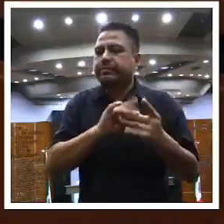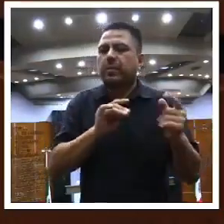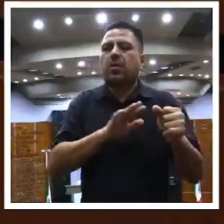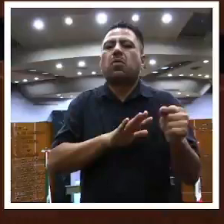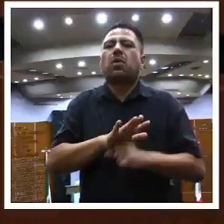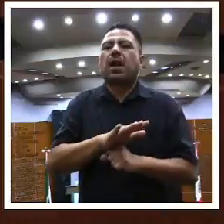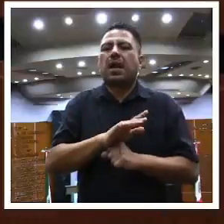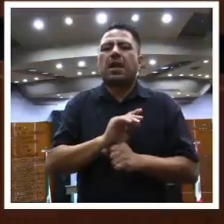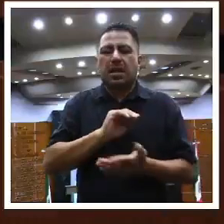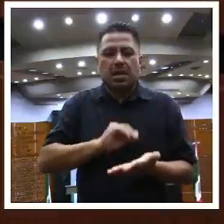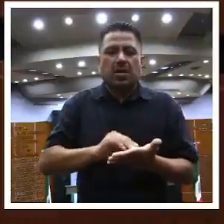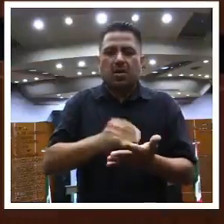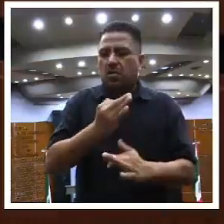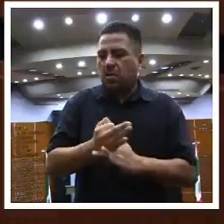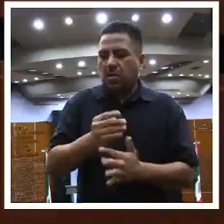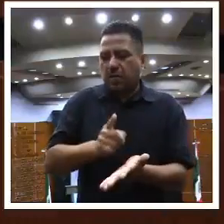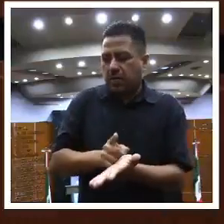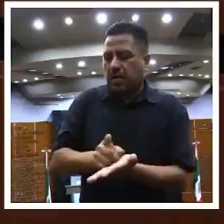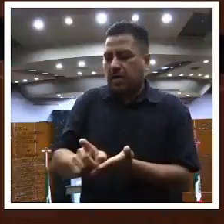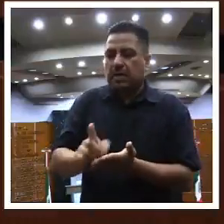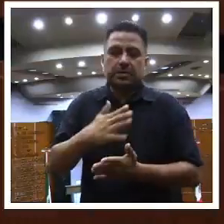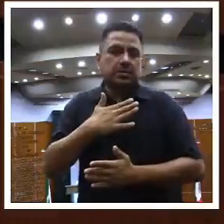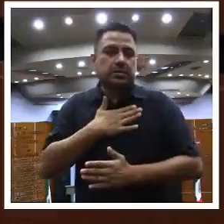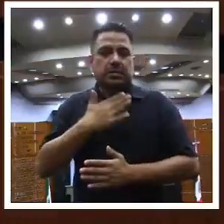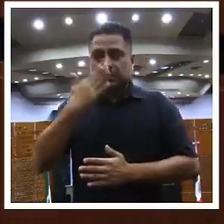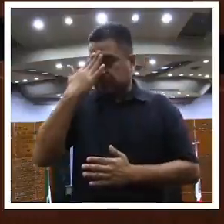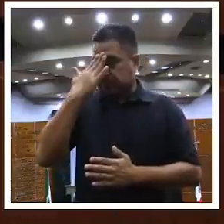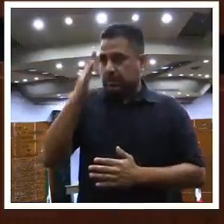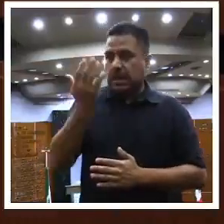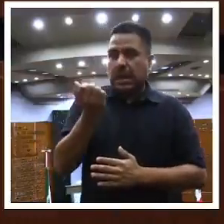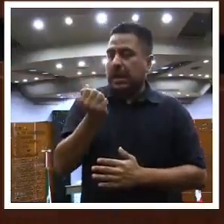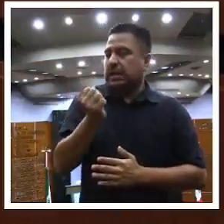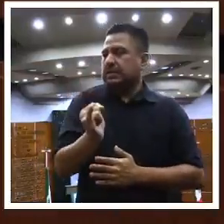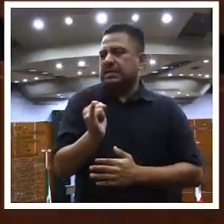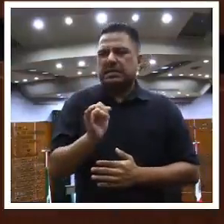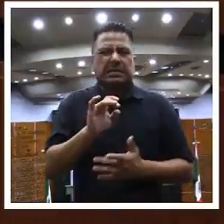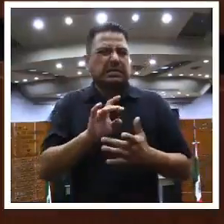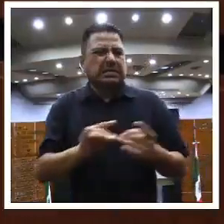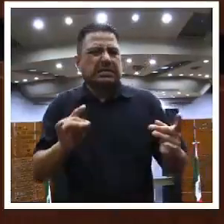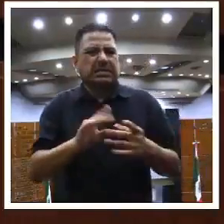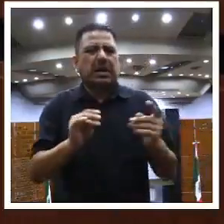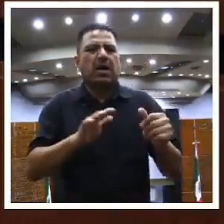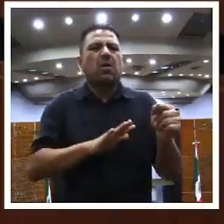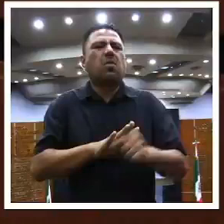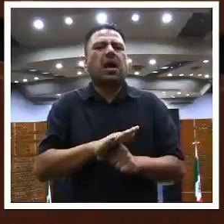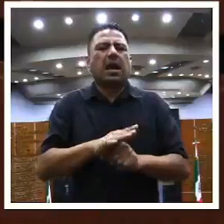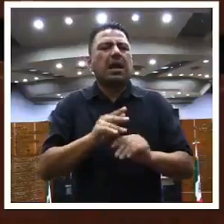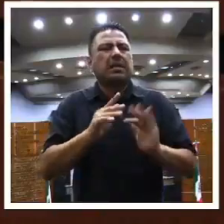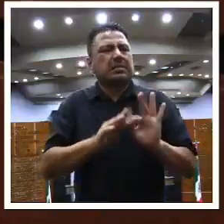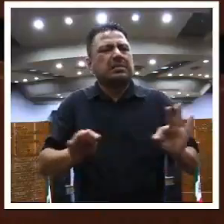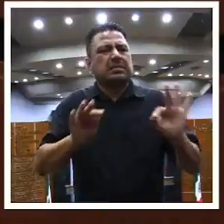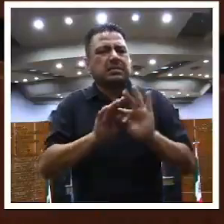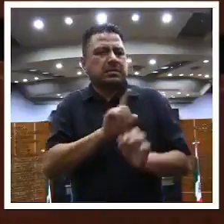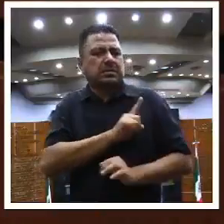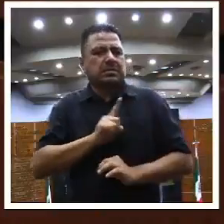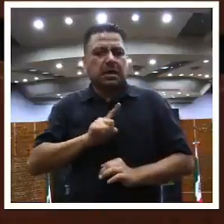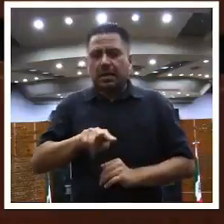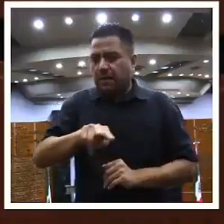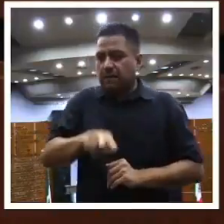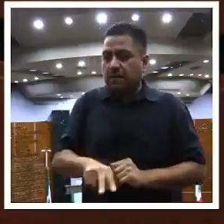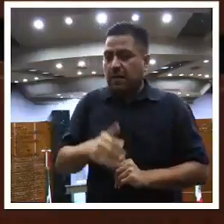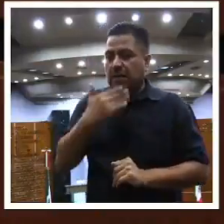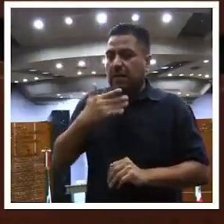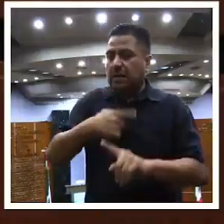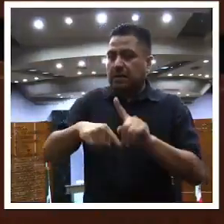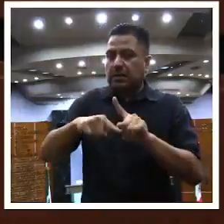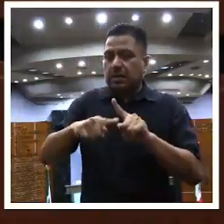hecho de la vigencia de nuestros derechos, es que se desconoce a ciencia cierta qué importa más, si la verdad de las afirmaciones